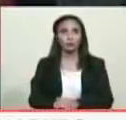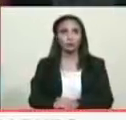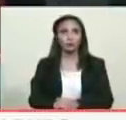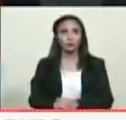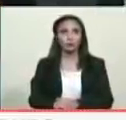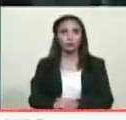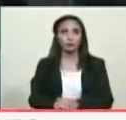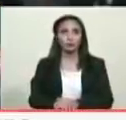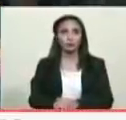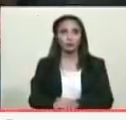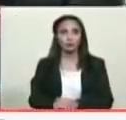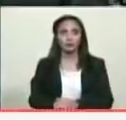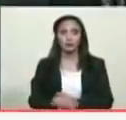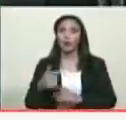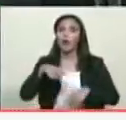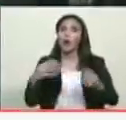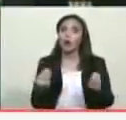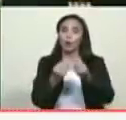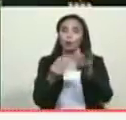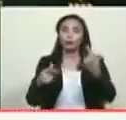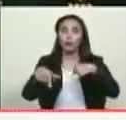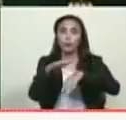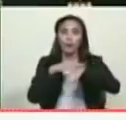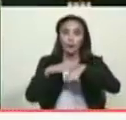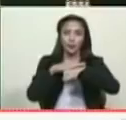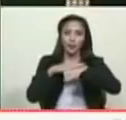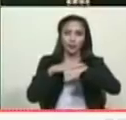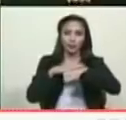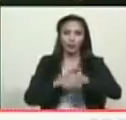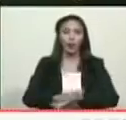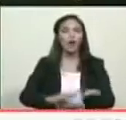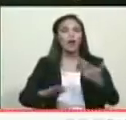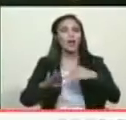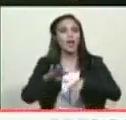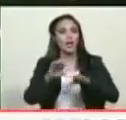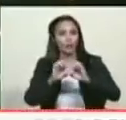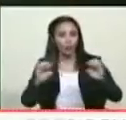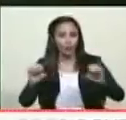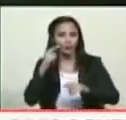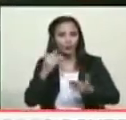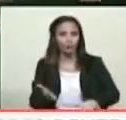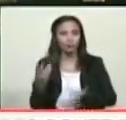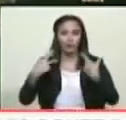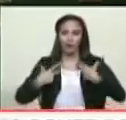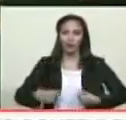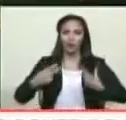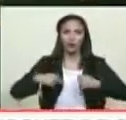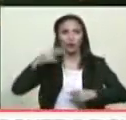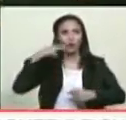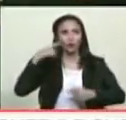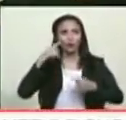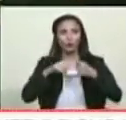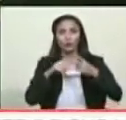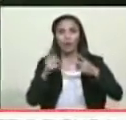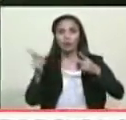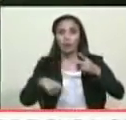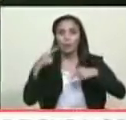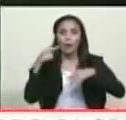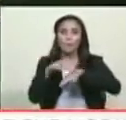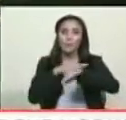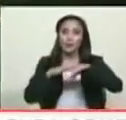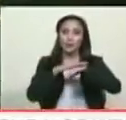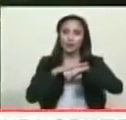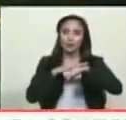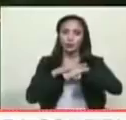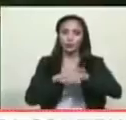gobierno nacional, entre estas el ministro del Poder Popular para la Educación, Aristóbulo Istúriz, también el ministro del